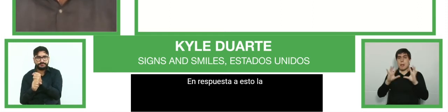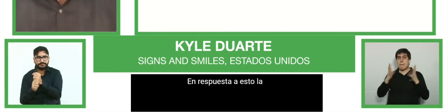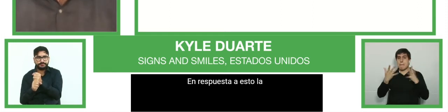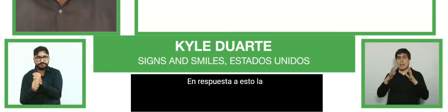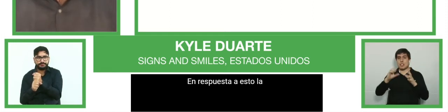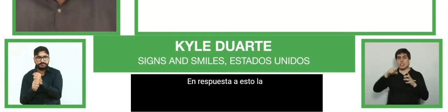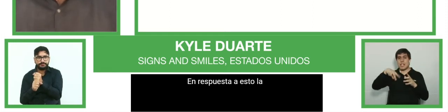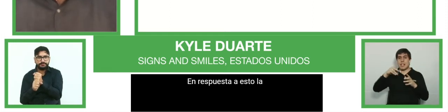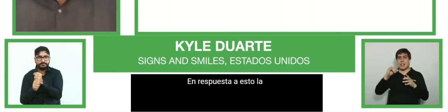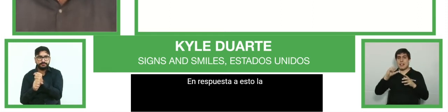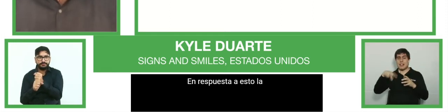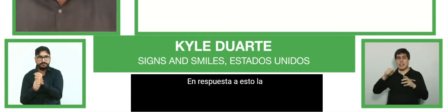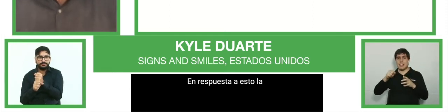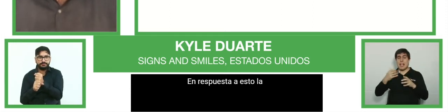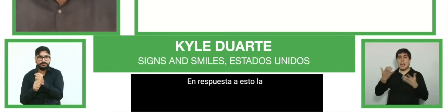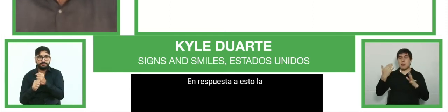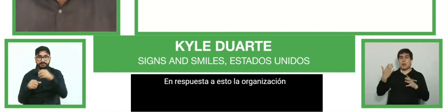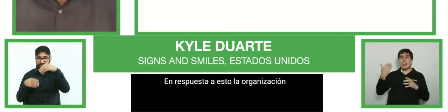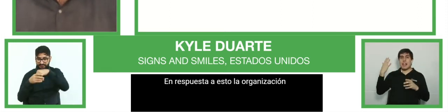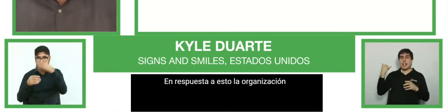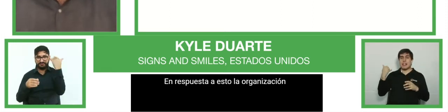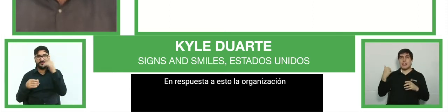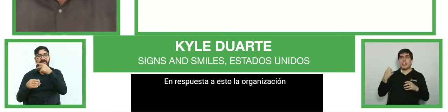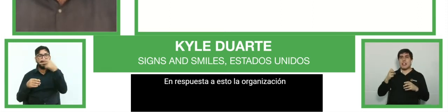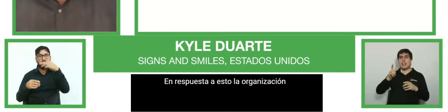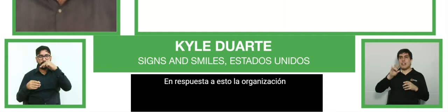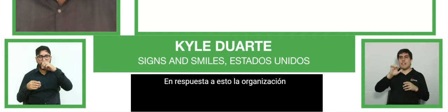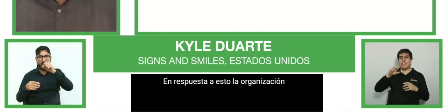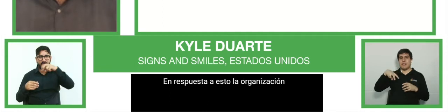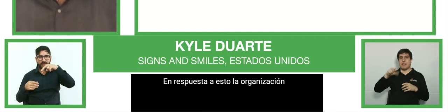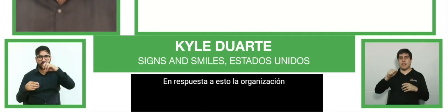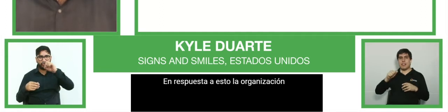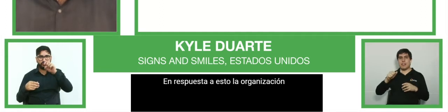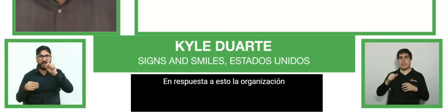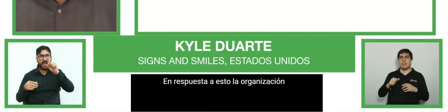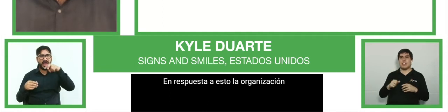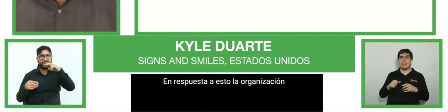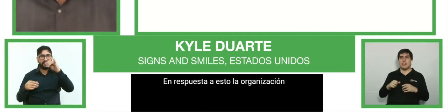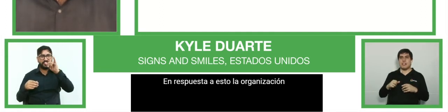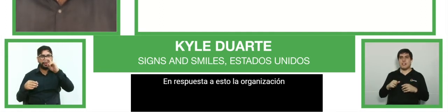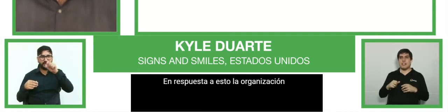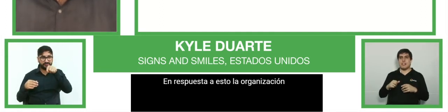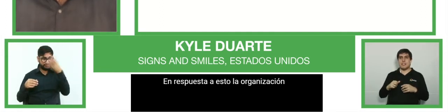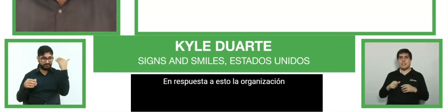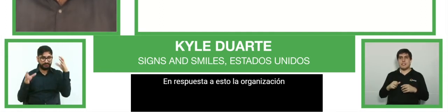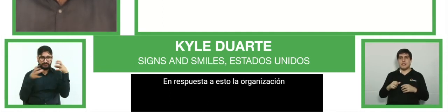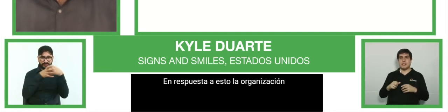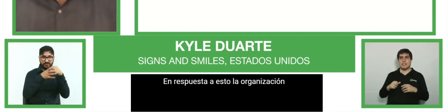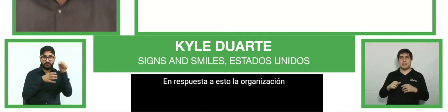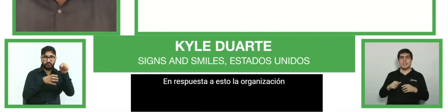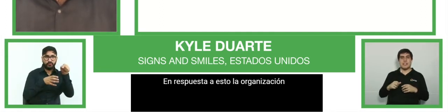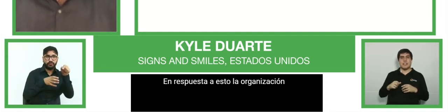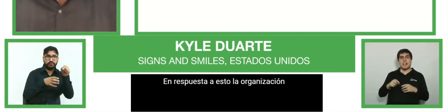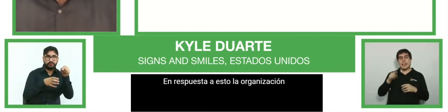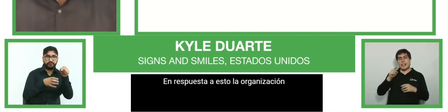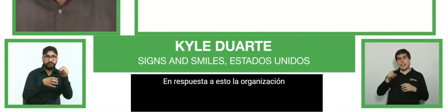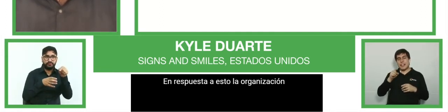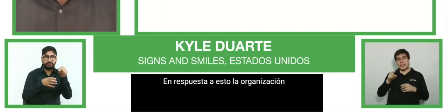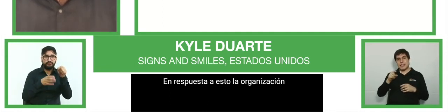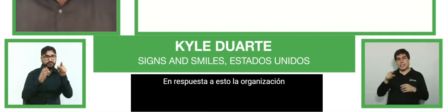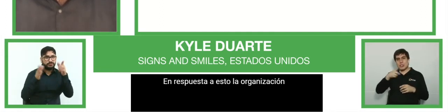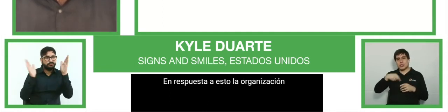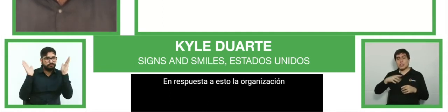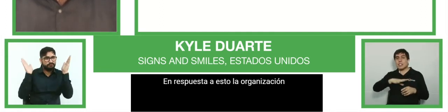lo ha visto en Viena, ahora se llama Science Smiles, y estamos enfocándonos